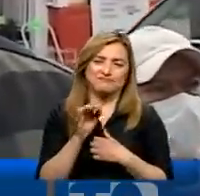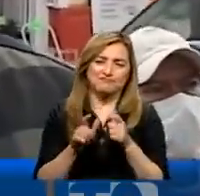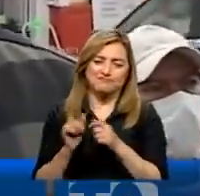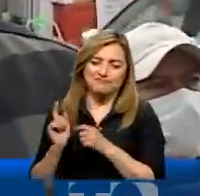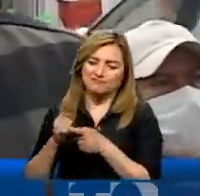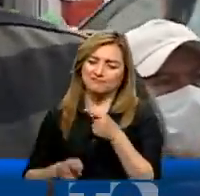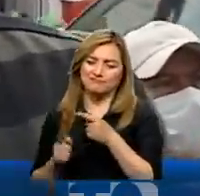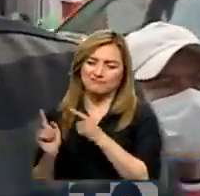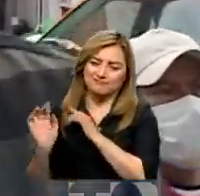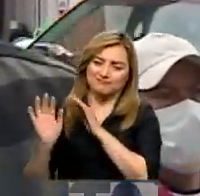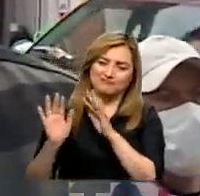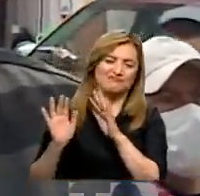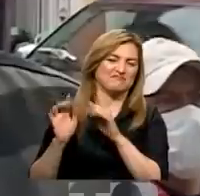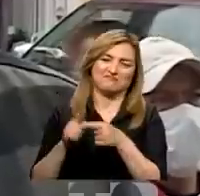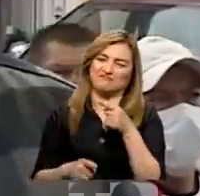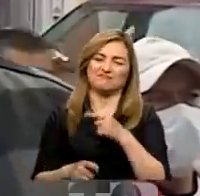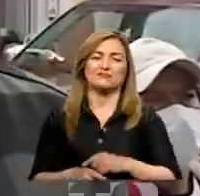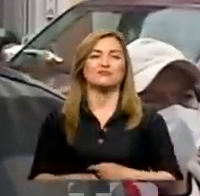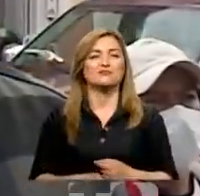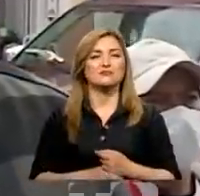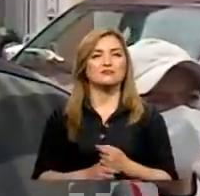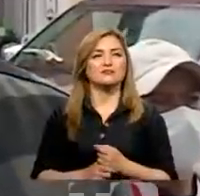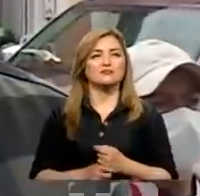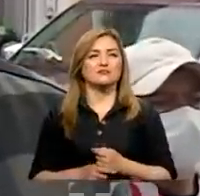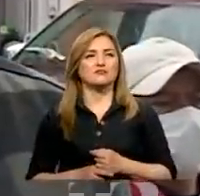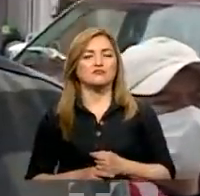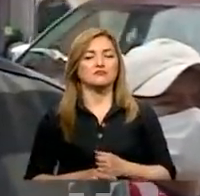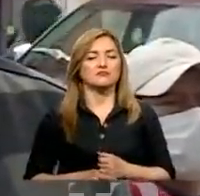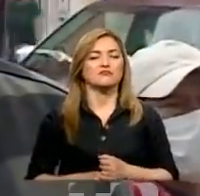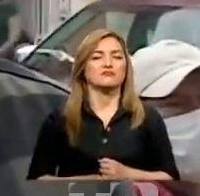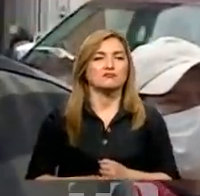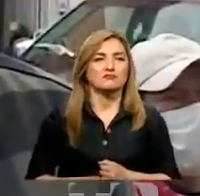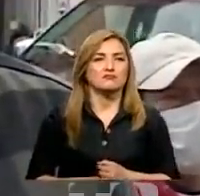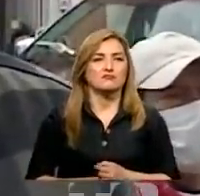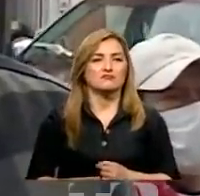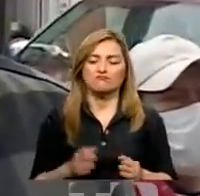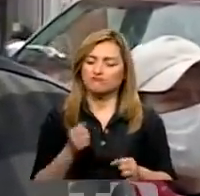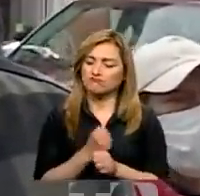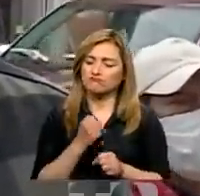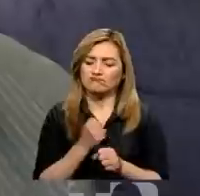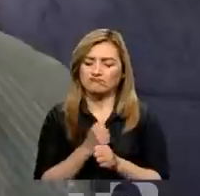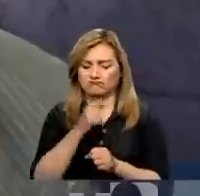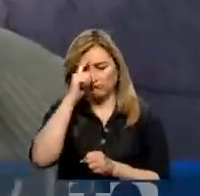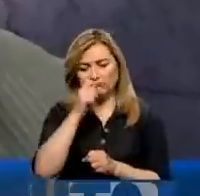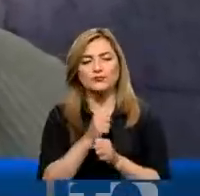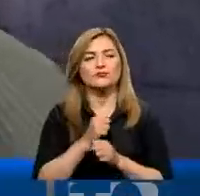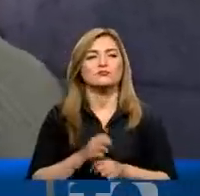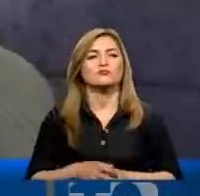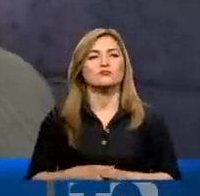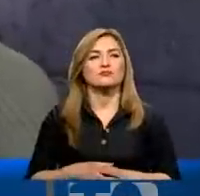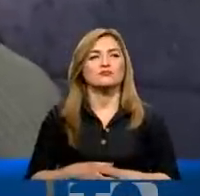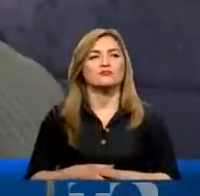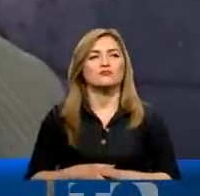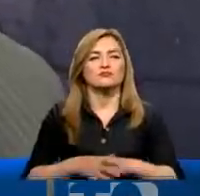podido acompañar más a la Virgen, pero todo lo que se ha hecho con mucha devoción. Hemos creído